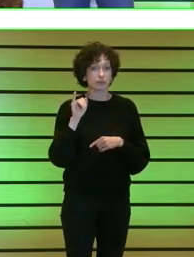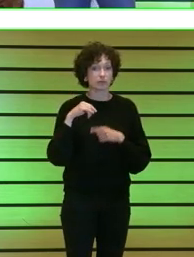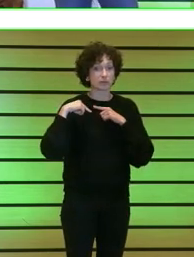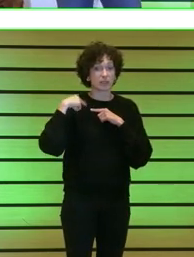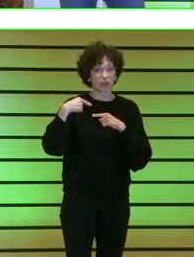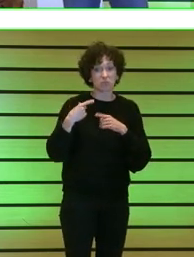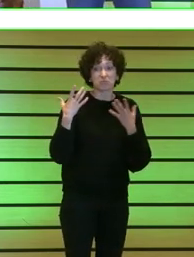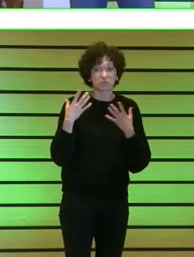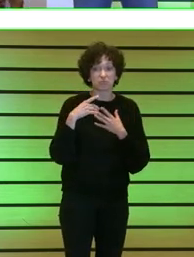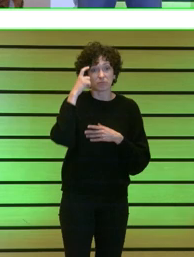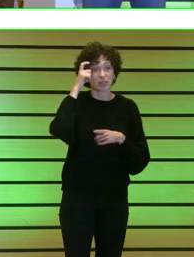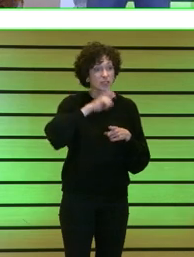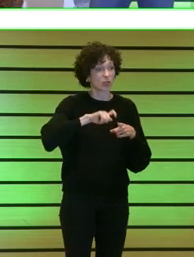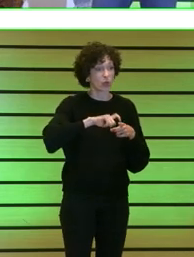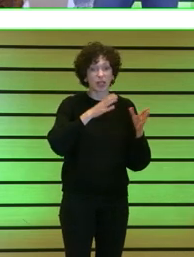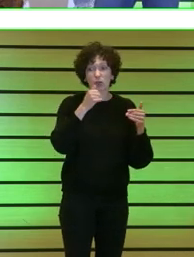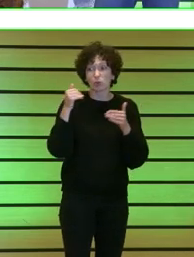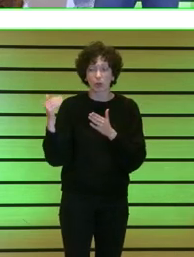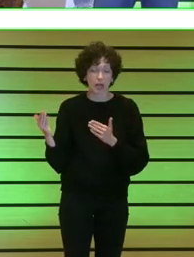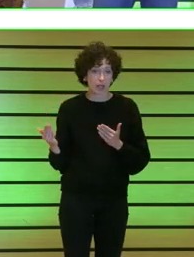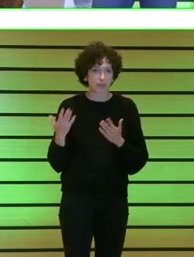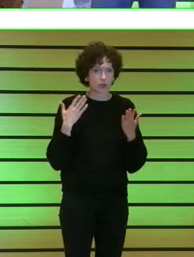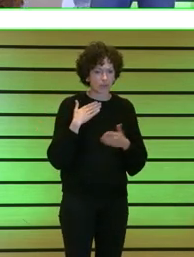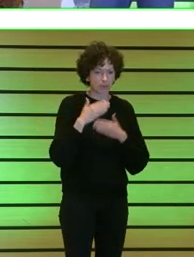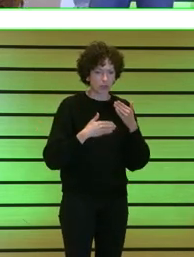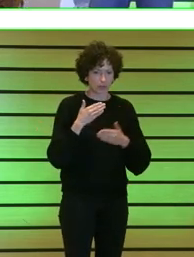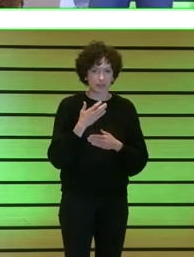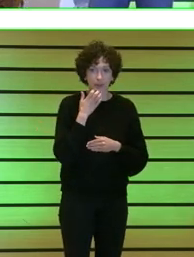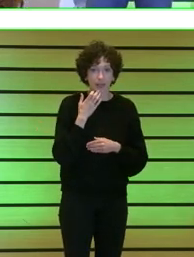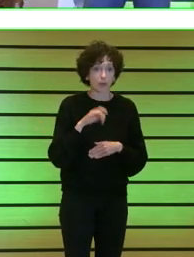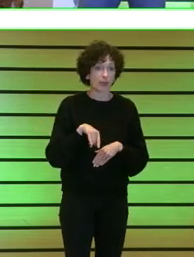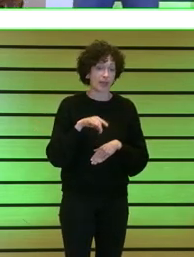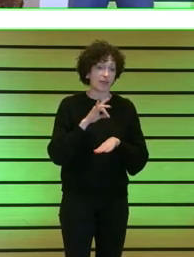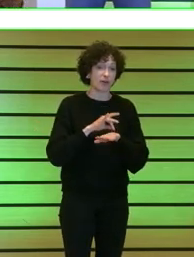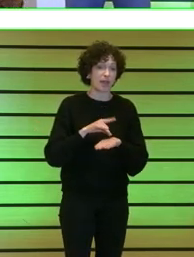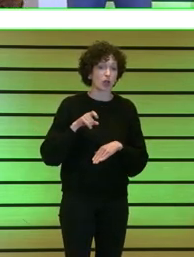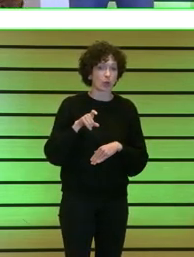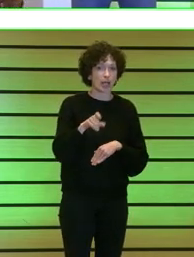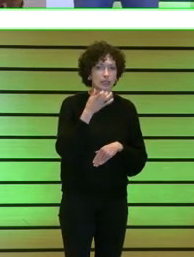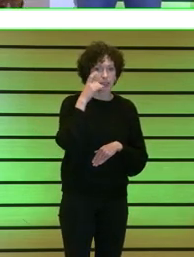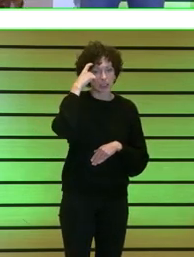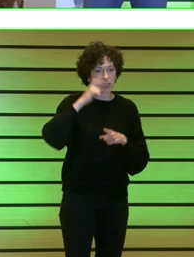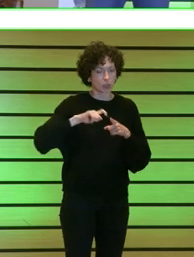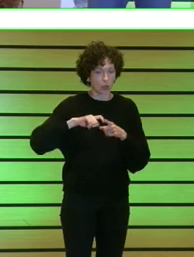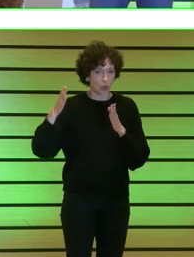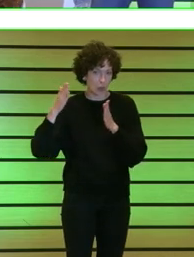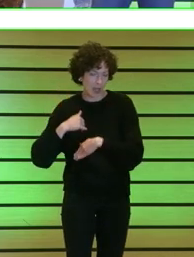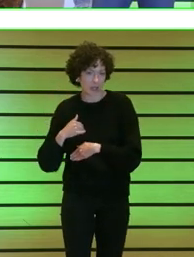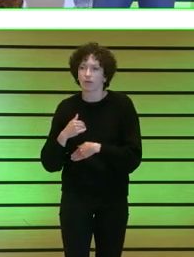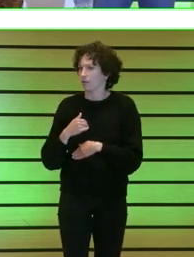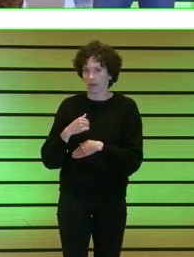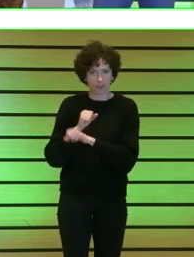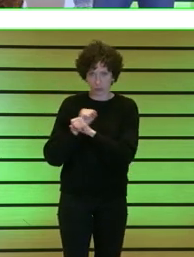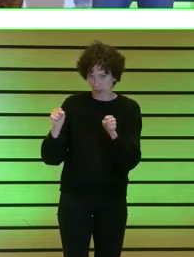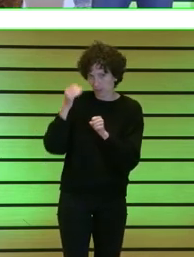hay psicólogos ya es difícil entender un proceso de oncología sin un psicólogo pero en las UCI sigue sin haberlas y nosotros